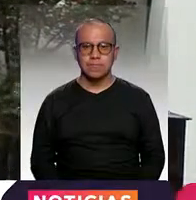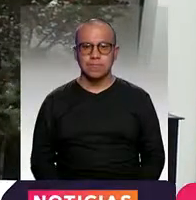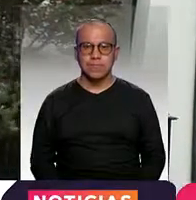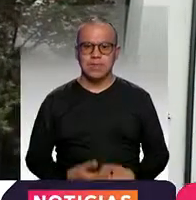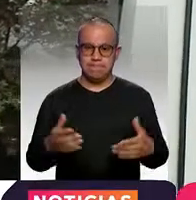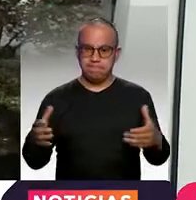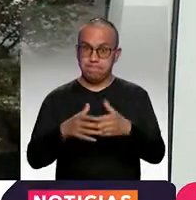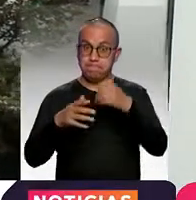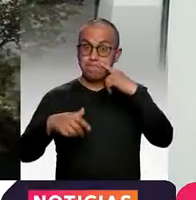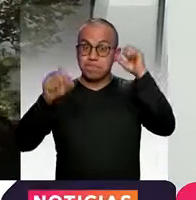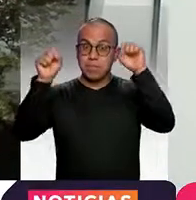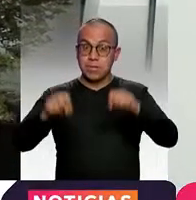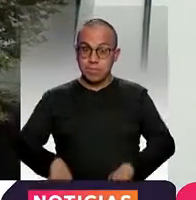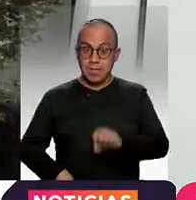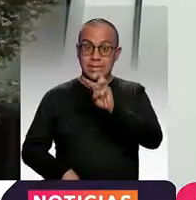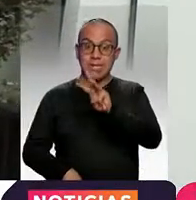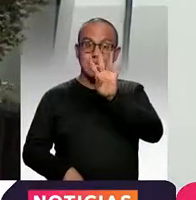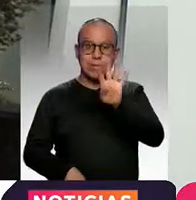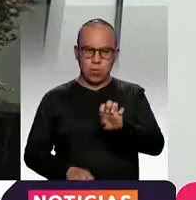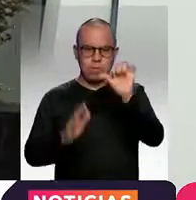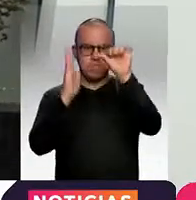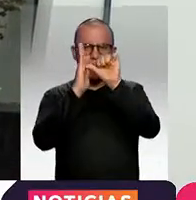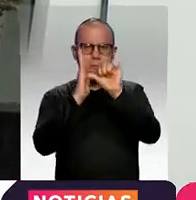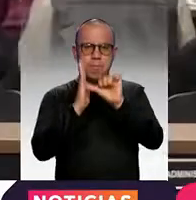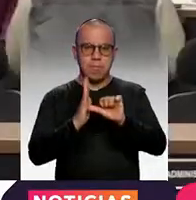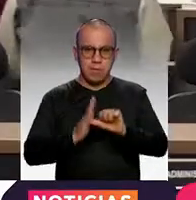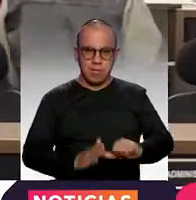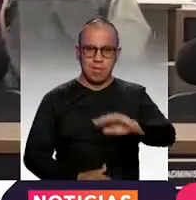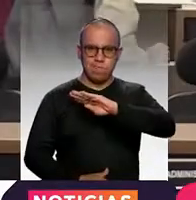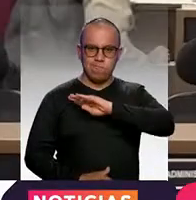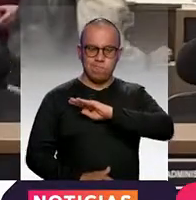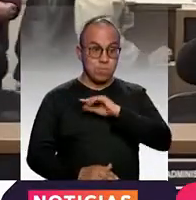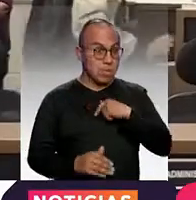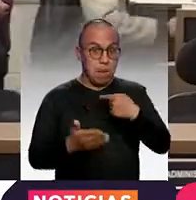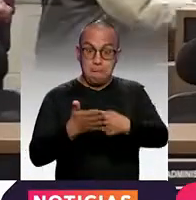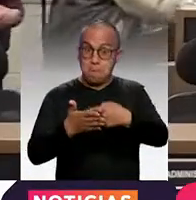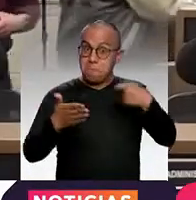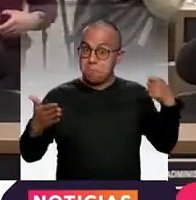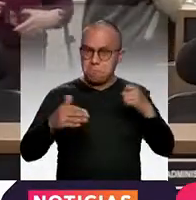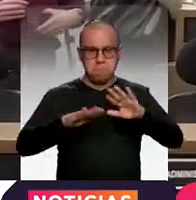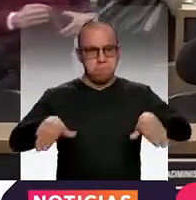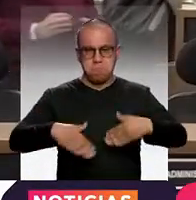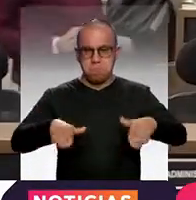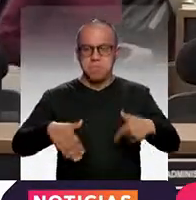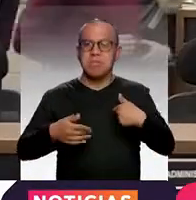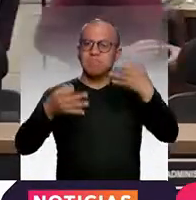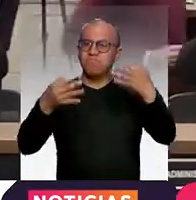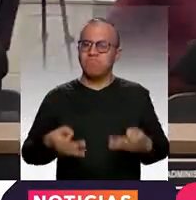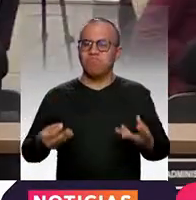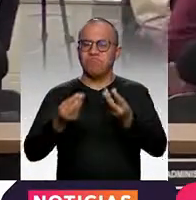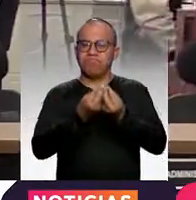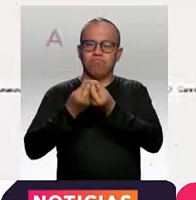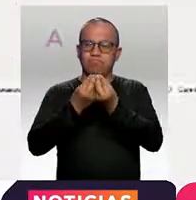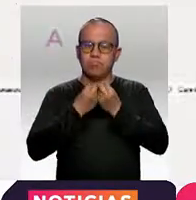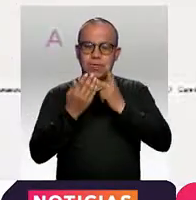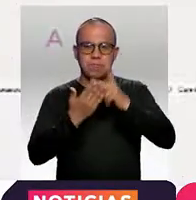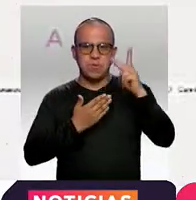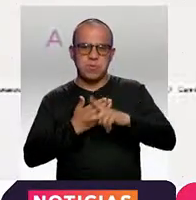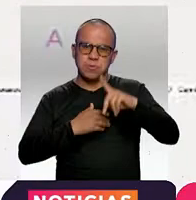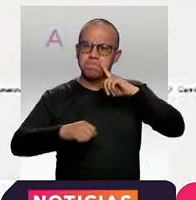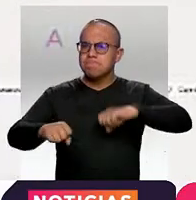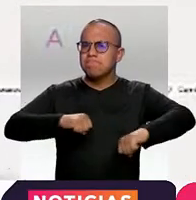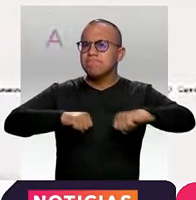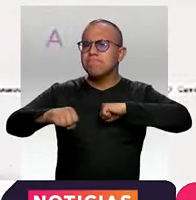Fueron aprobados los 39 artículos propuestos por la alcaldesa. Ninguno se suprimió. En el Consejo se resaltó la importancia del proyecto y el que varios